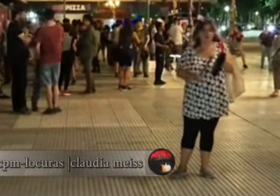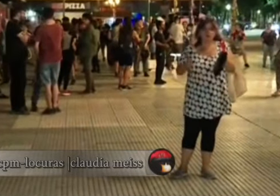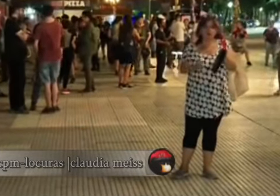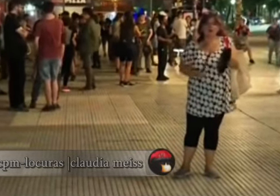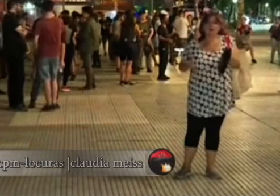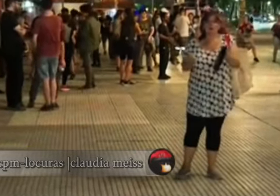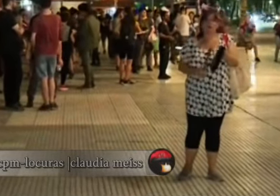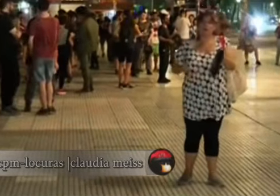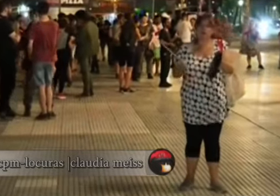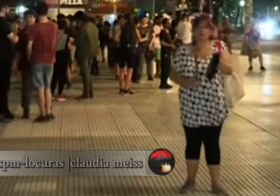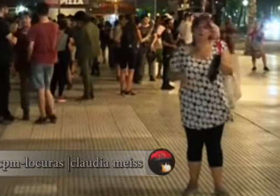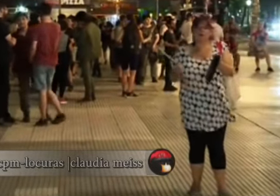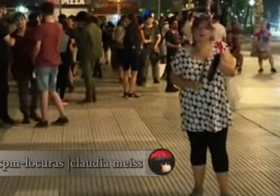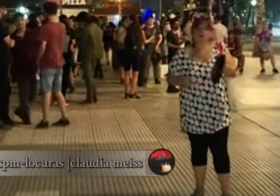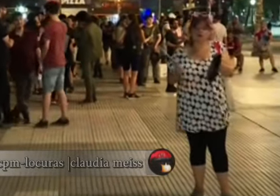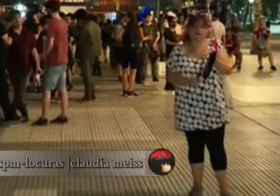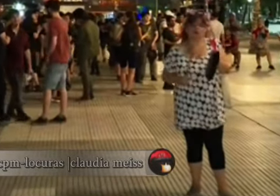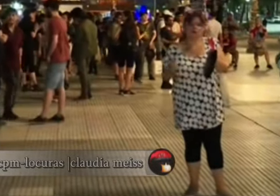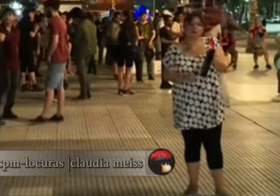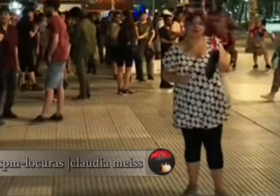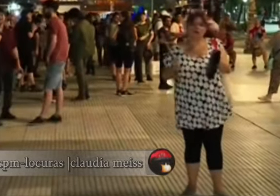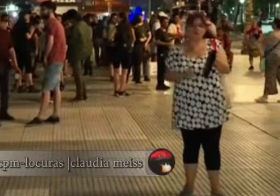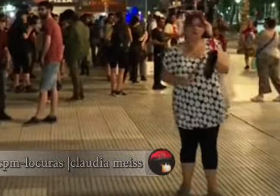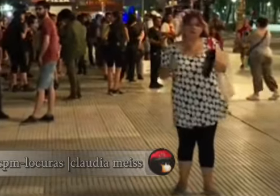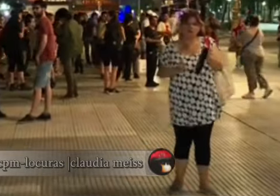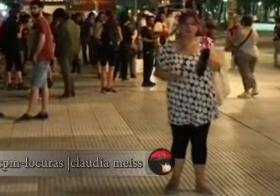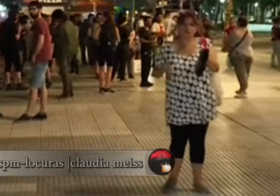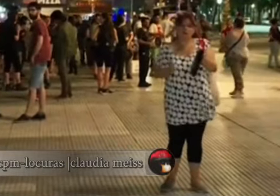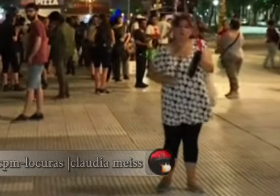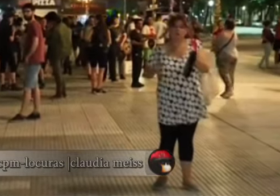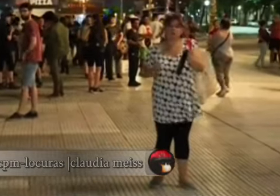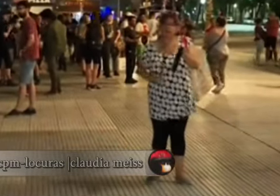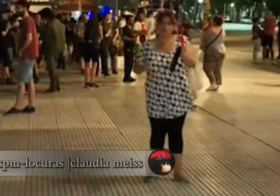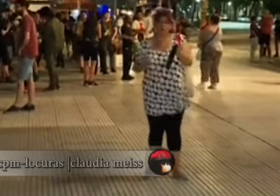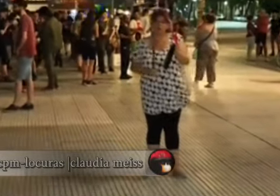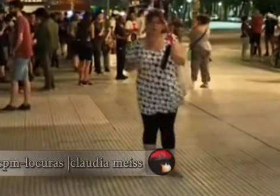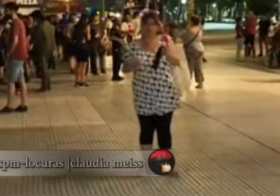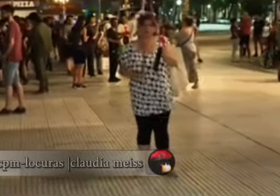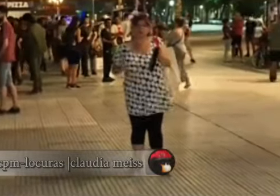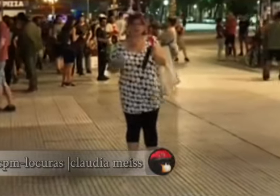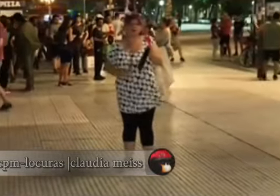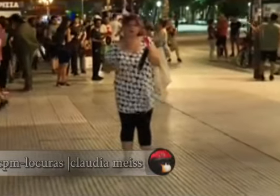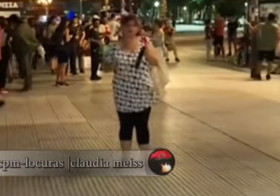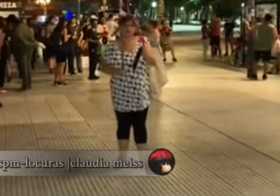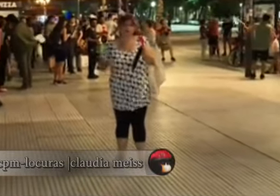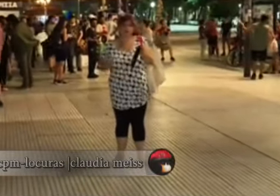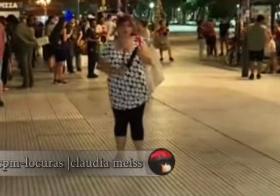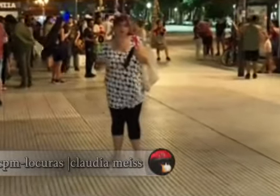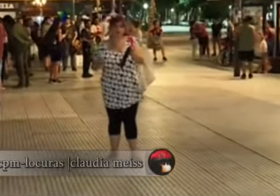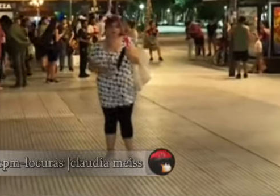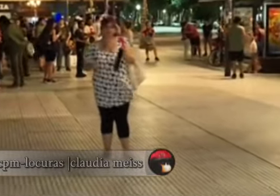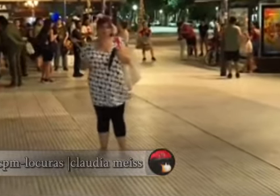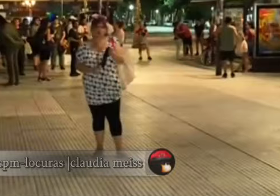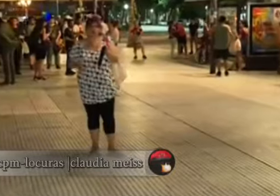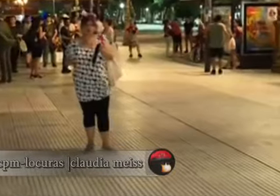La cantidad de policía que hay con los manifestantes, pero fue parte de la lógica del día, imágenes que transmitimos aquí durante todo